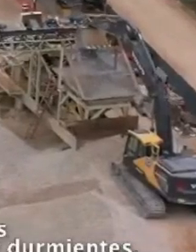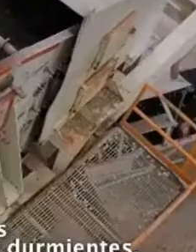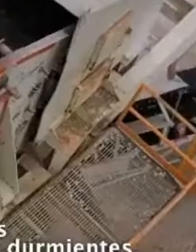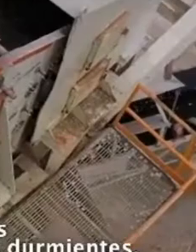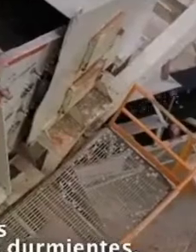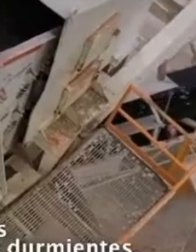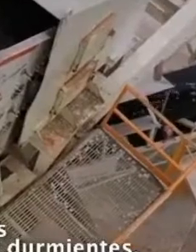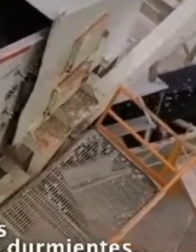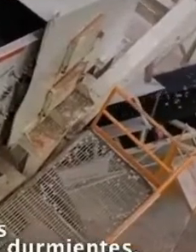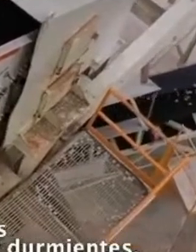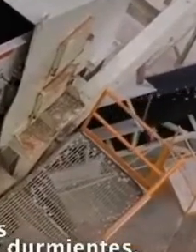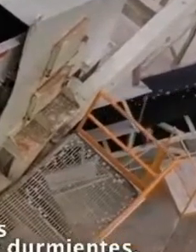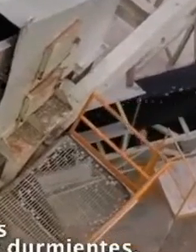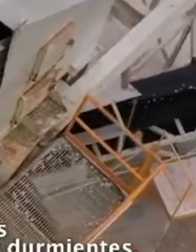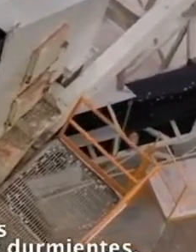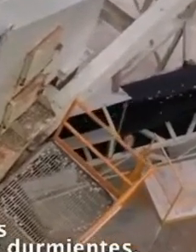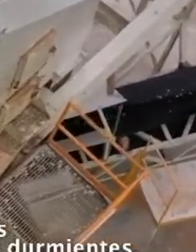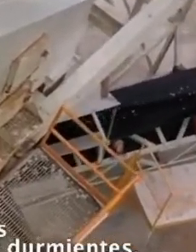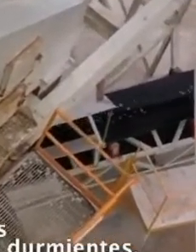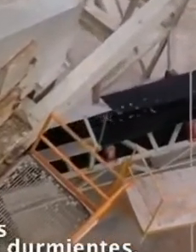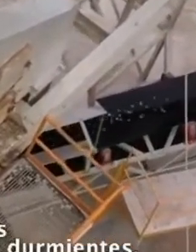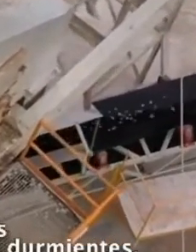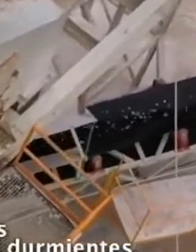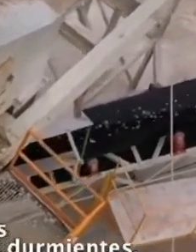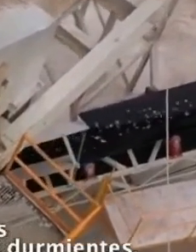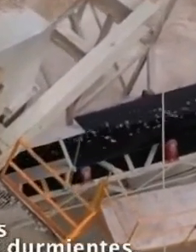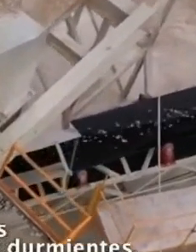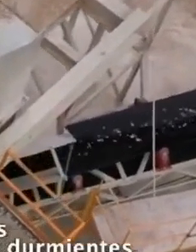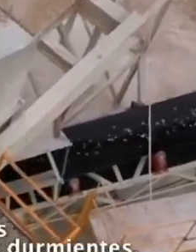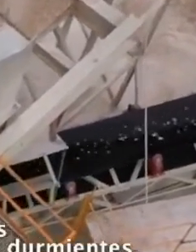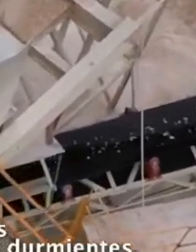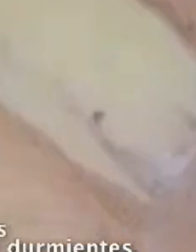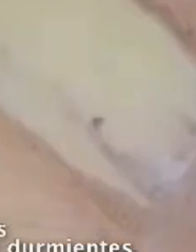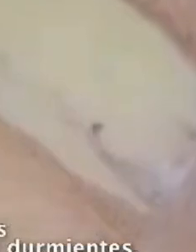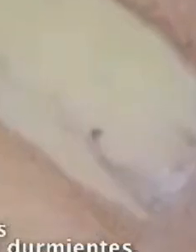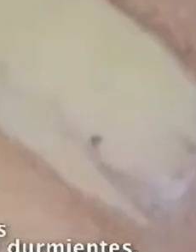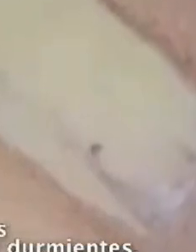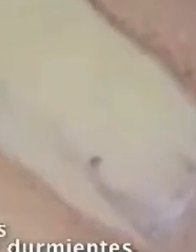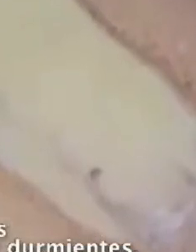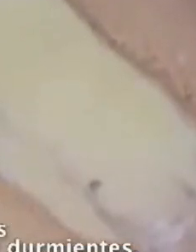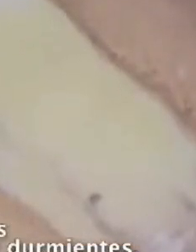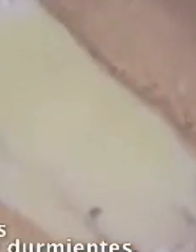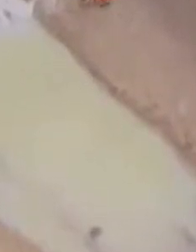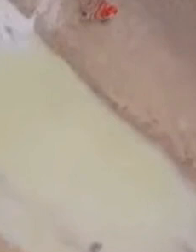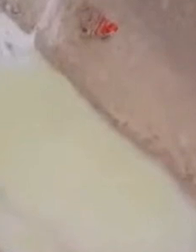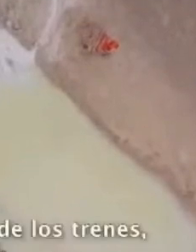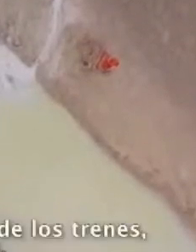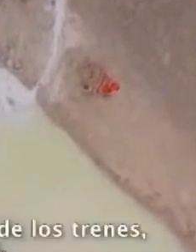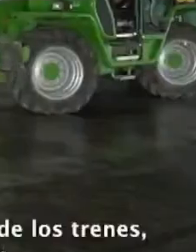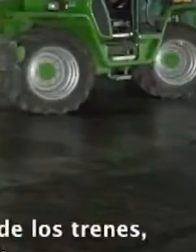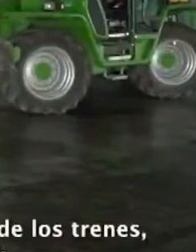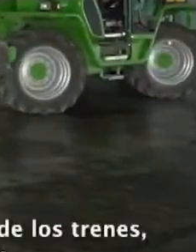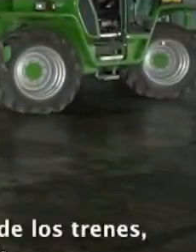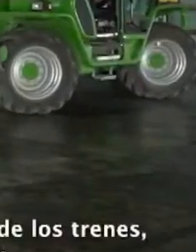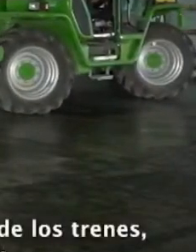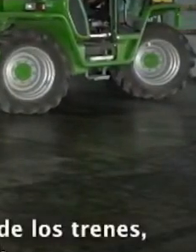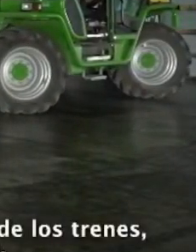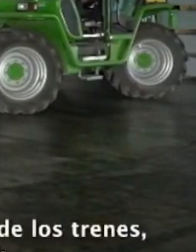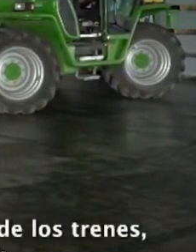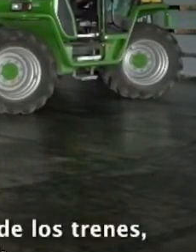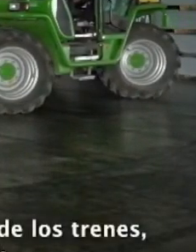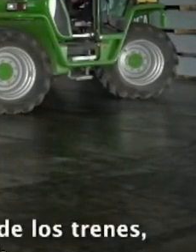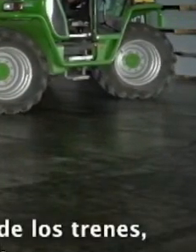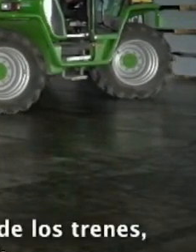Campeche, en la planta de materiales, estamos trabajando para crear los componentes para hacer durmientes. Los durmientes son uno de